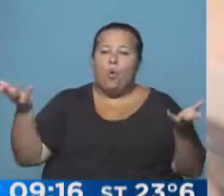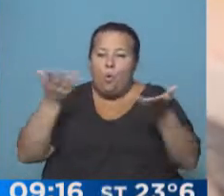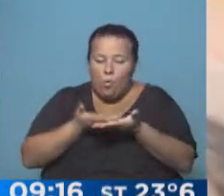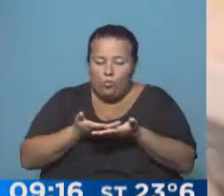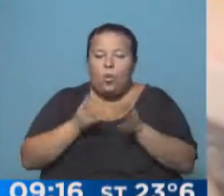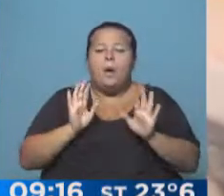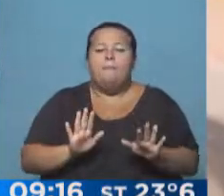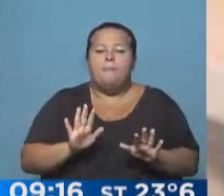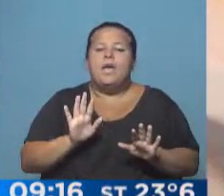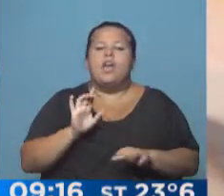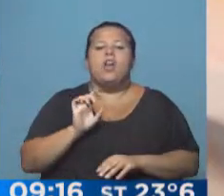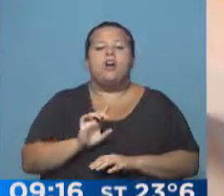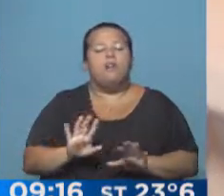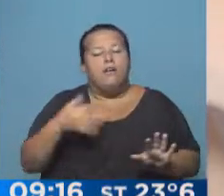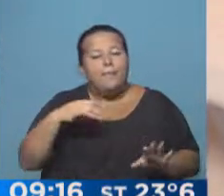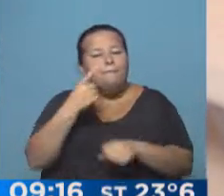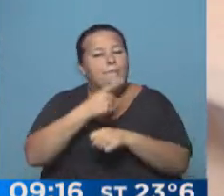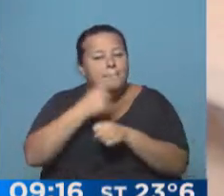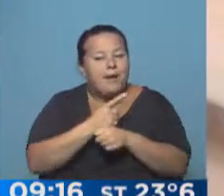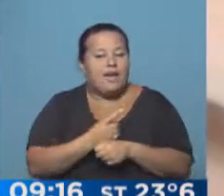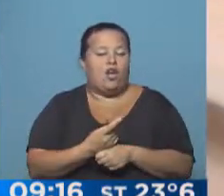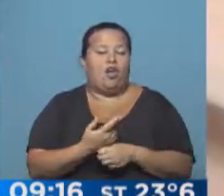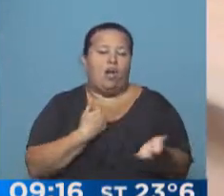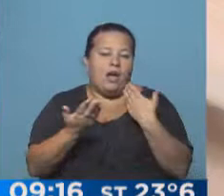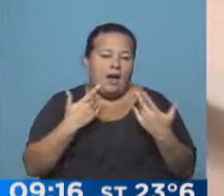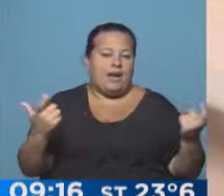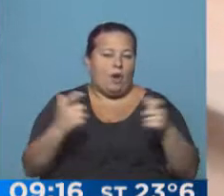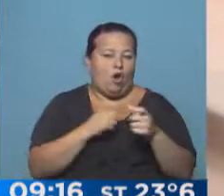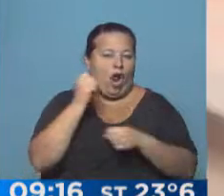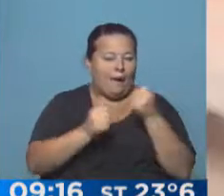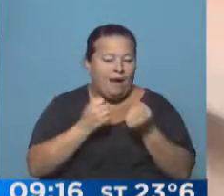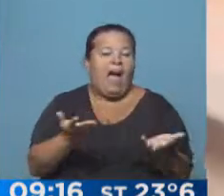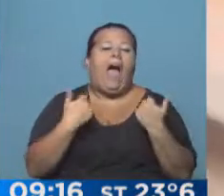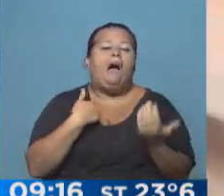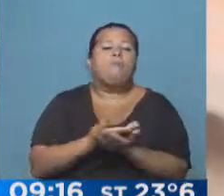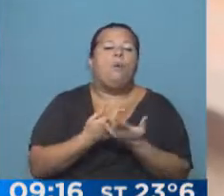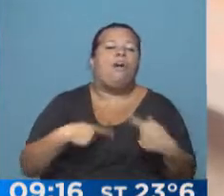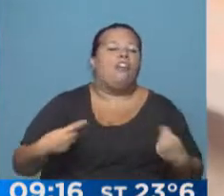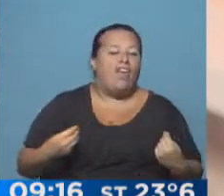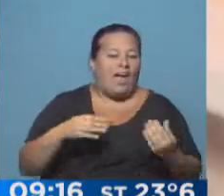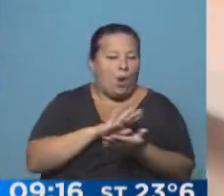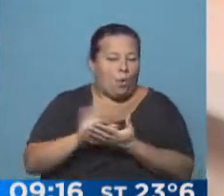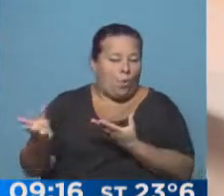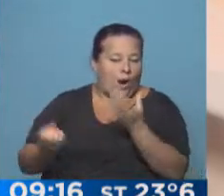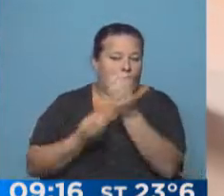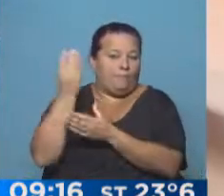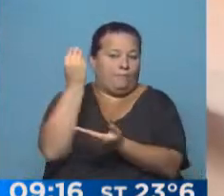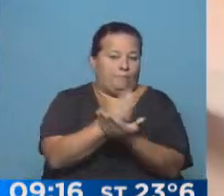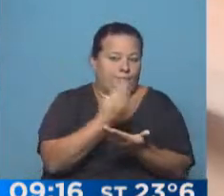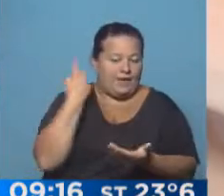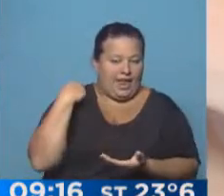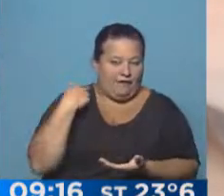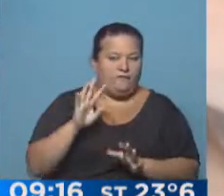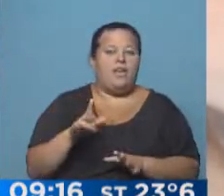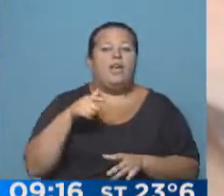hay que hay que primero sentarse charlar con la empresa escuchar la propuesta que trae esta nueva esta nueva gerenciadora